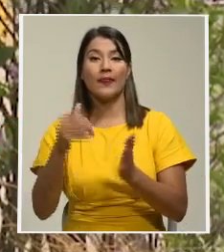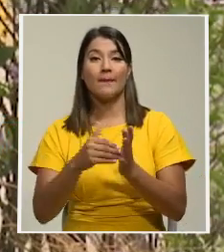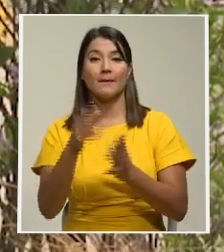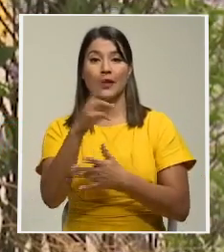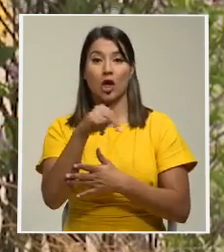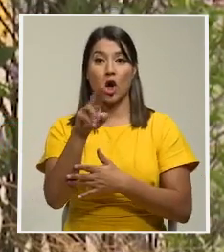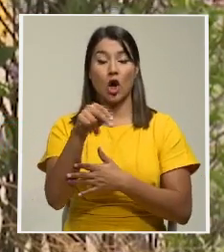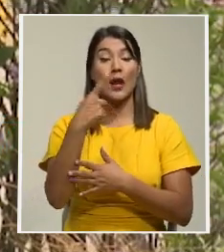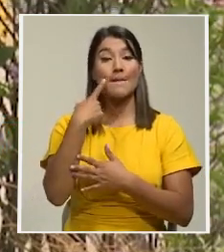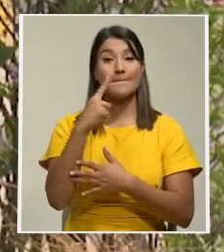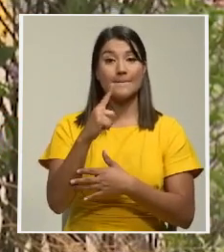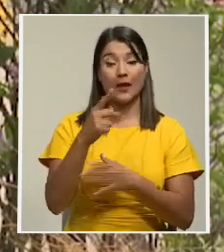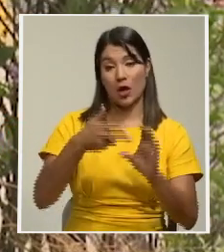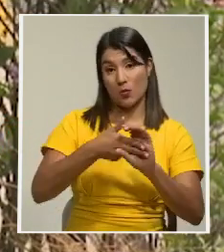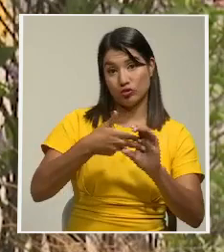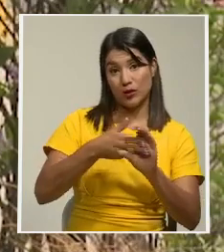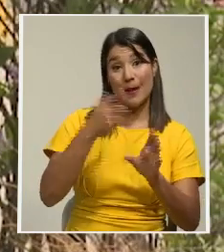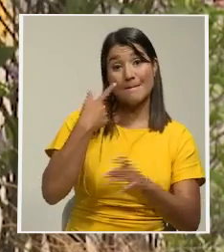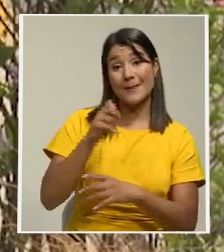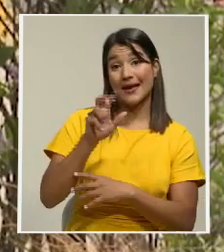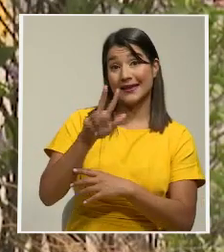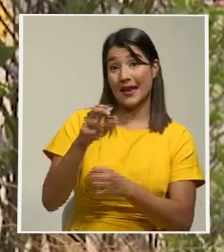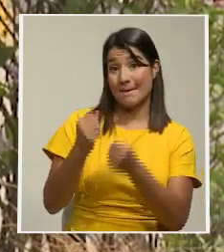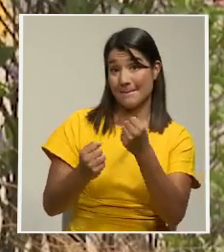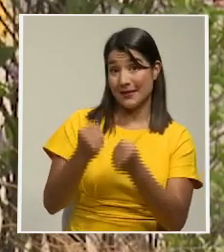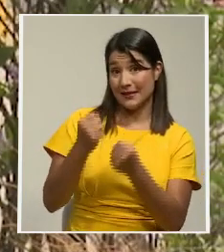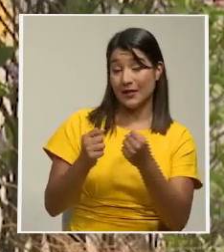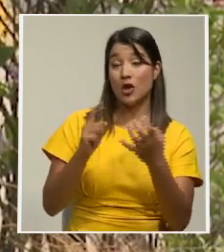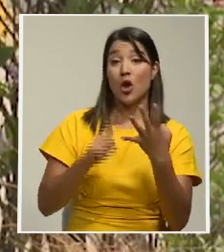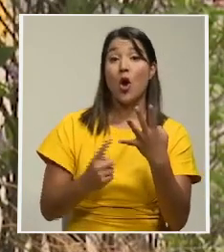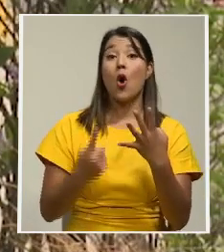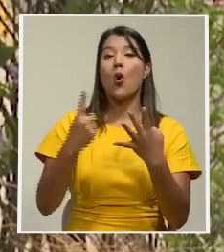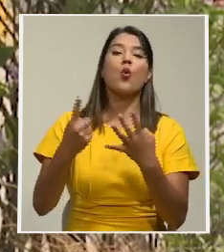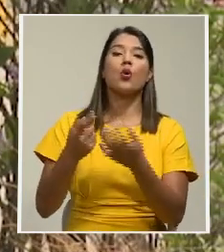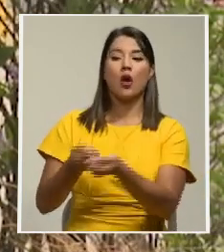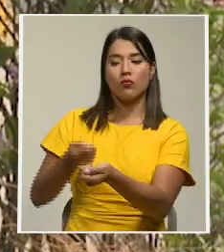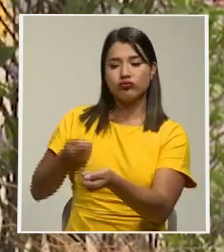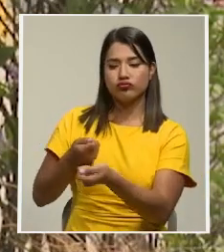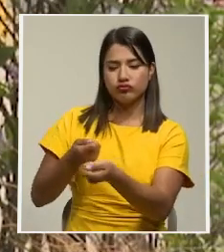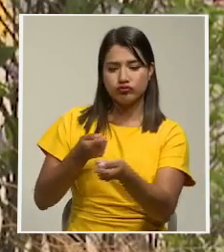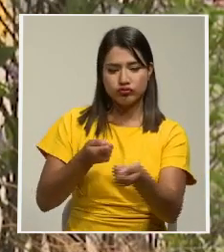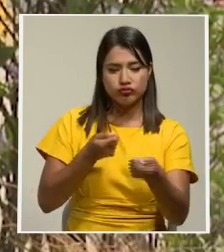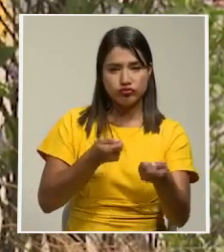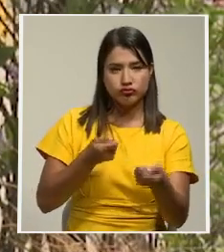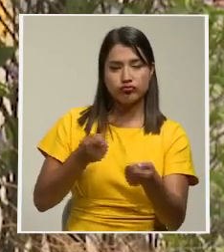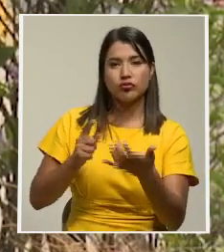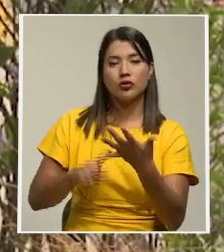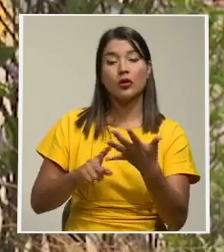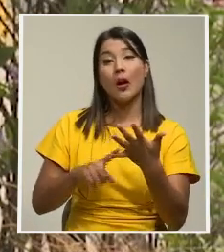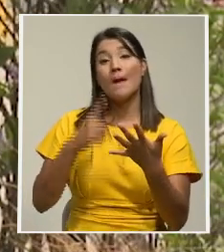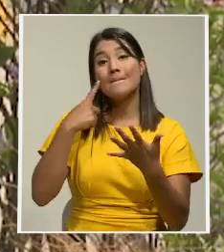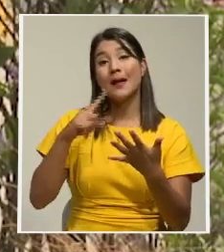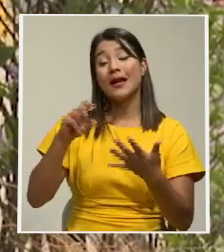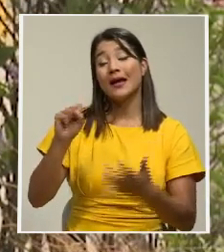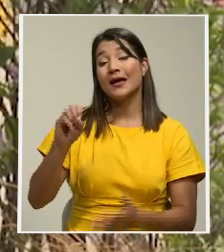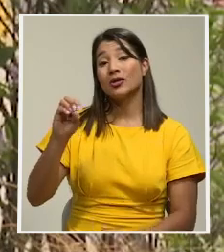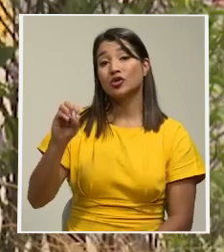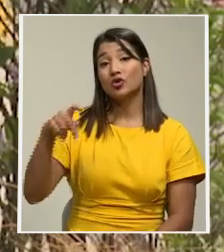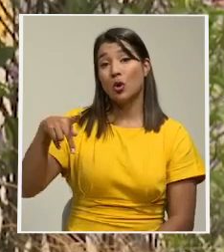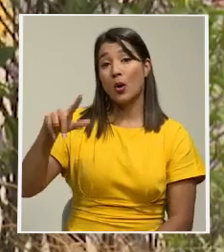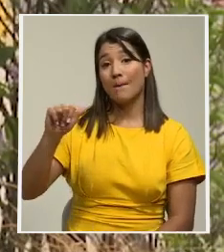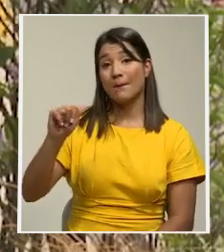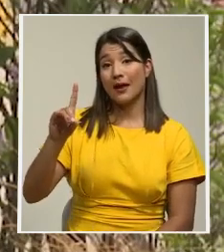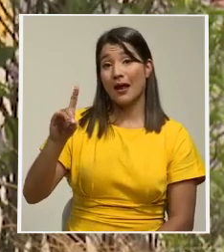para 3 vehículos, para una motosierra, para sopladoras, para limpiar el sendero universal donde visitan